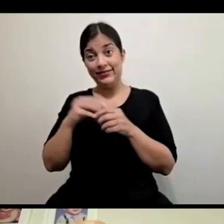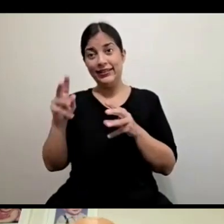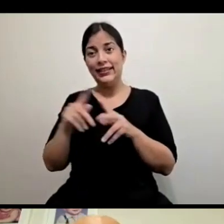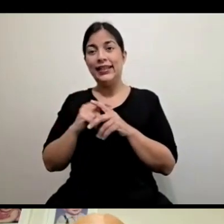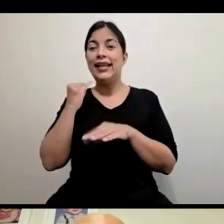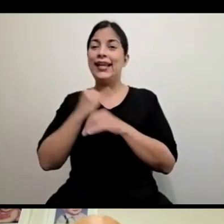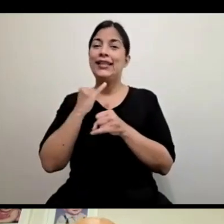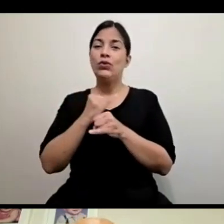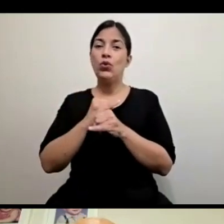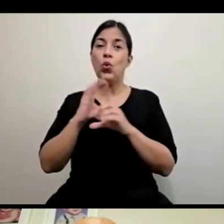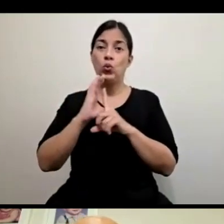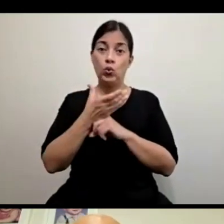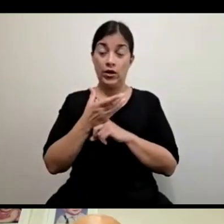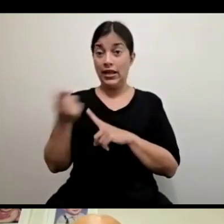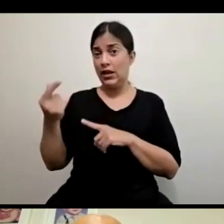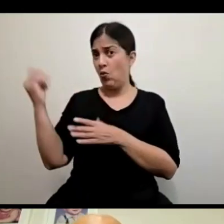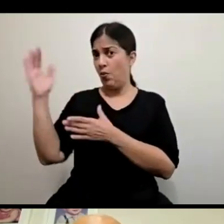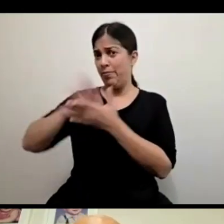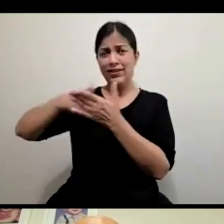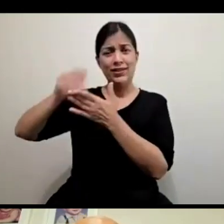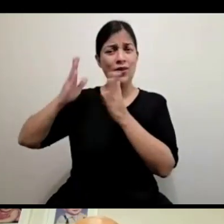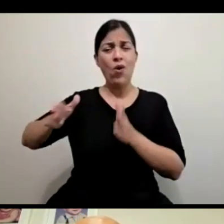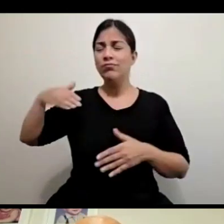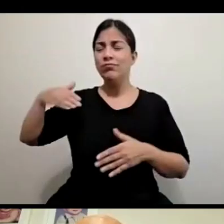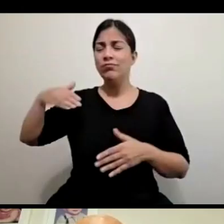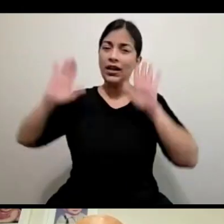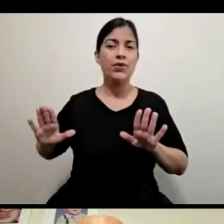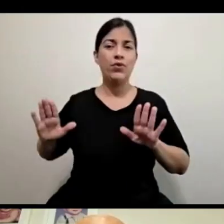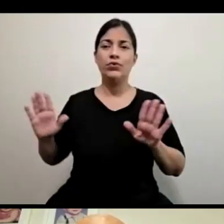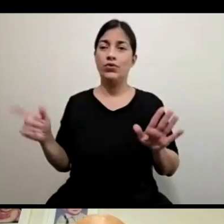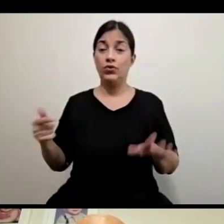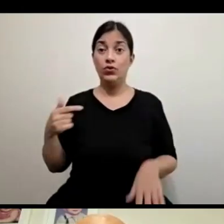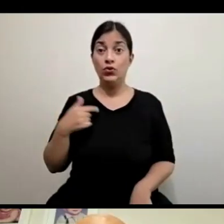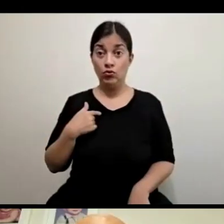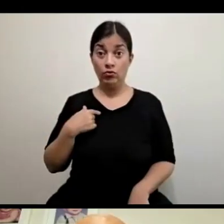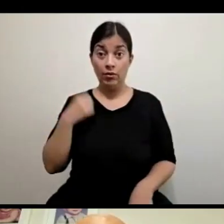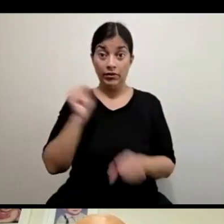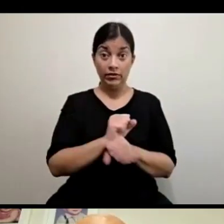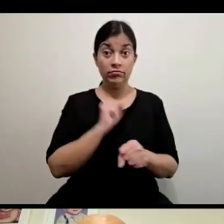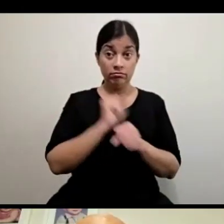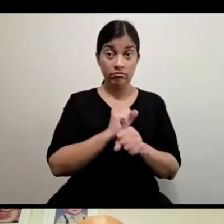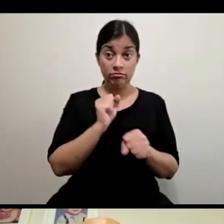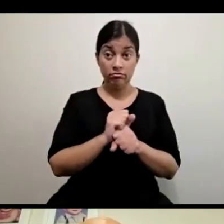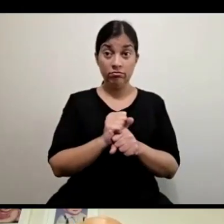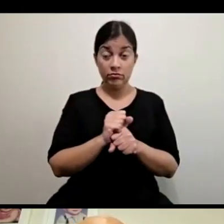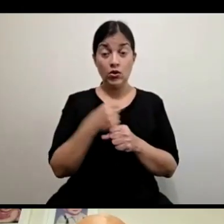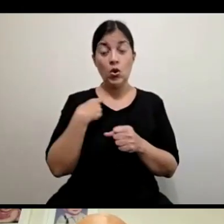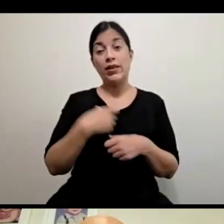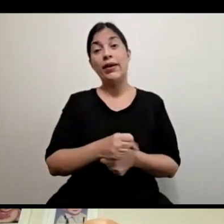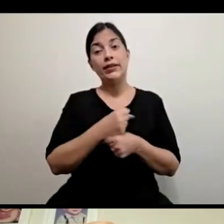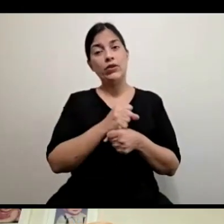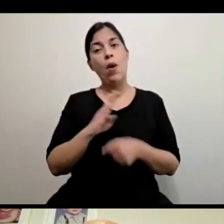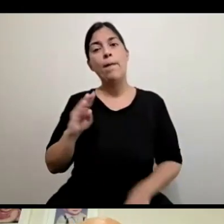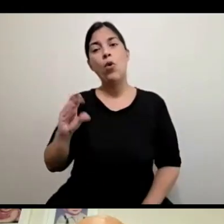Rivero era un pintor maravilloso, y yo estaba realizando los bocetos de Rivero